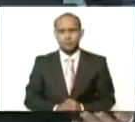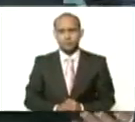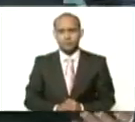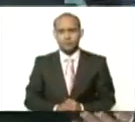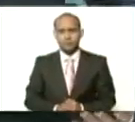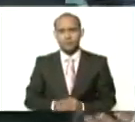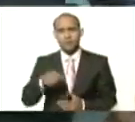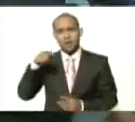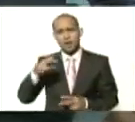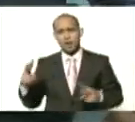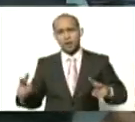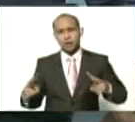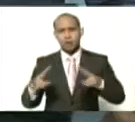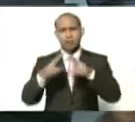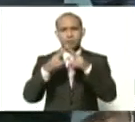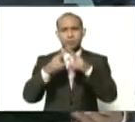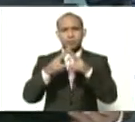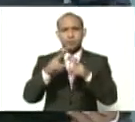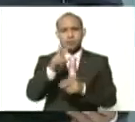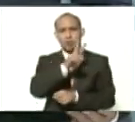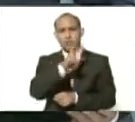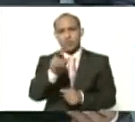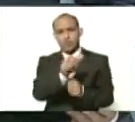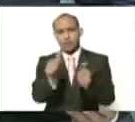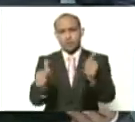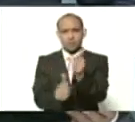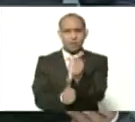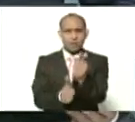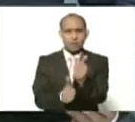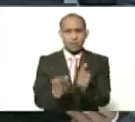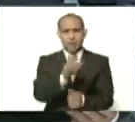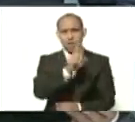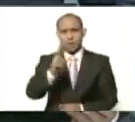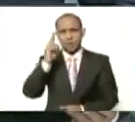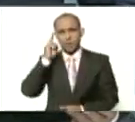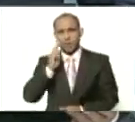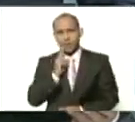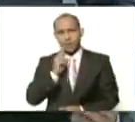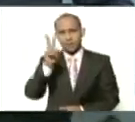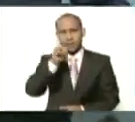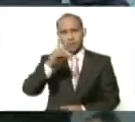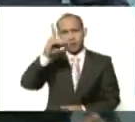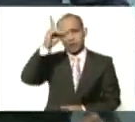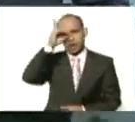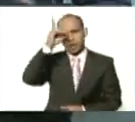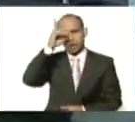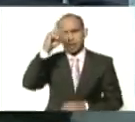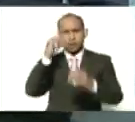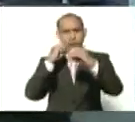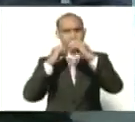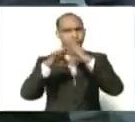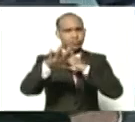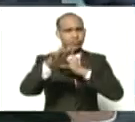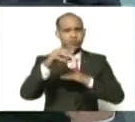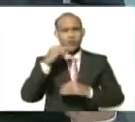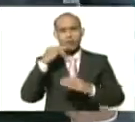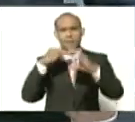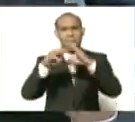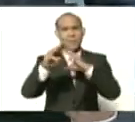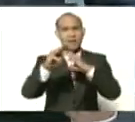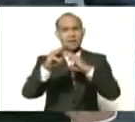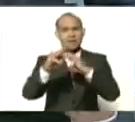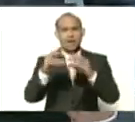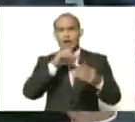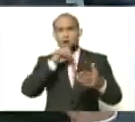En este encuentro, por su parte, la vicepresidenta ejecutiva de la República, Delcy Rodríguez, envió un mensaje en nombre del gobierno de la